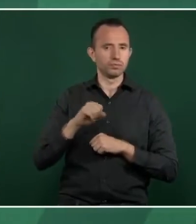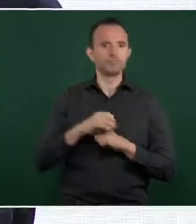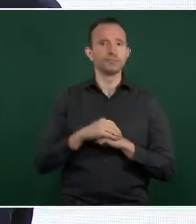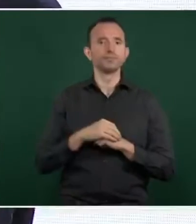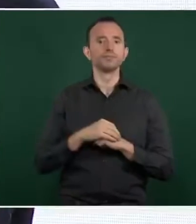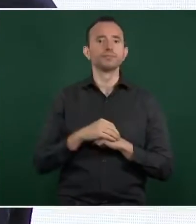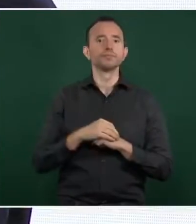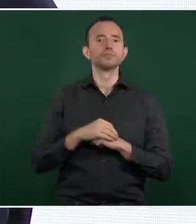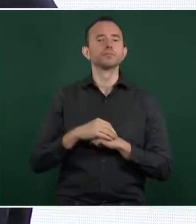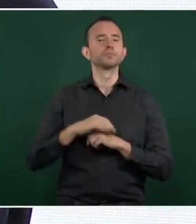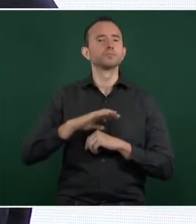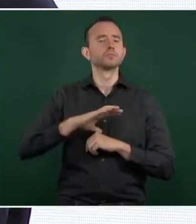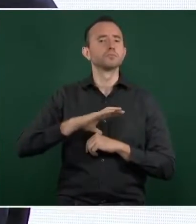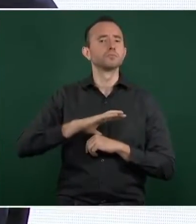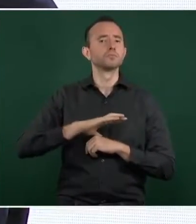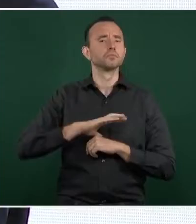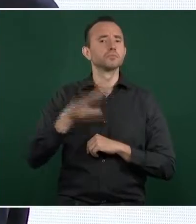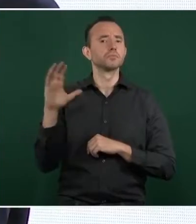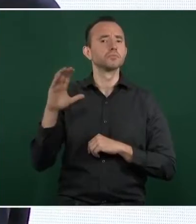joven, mexicana,